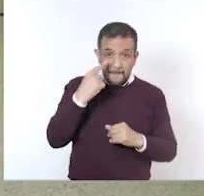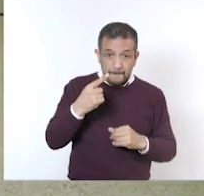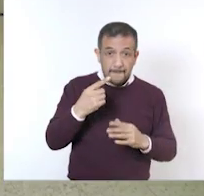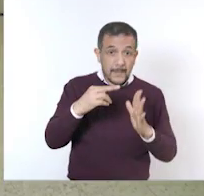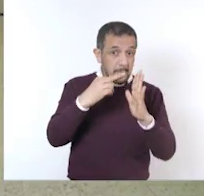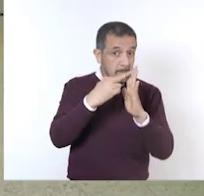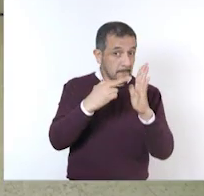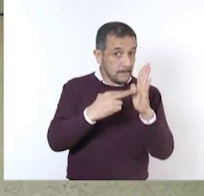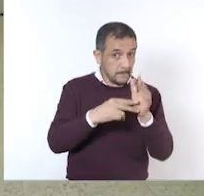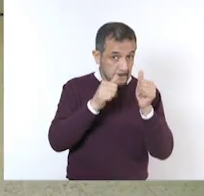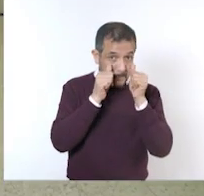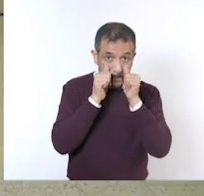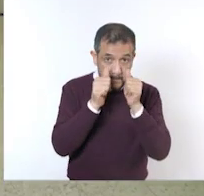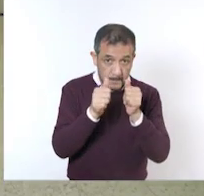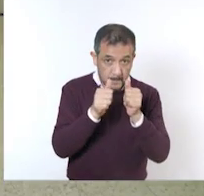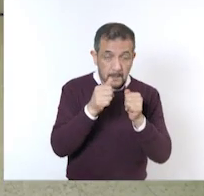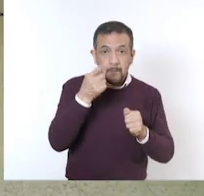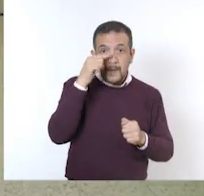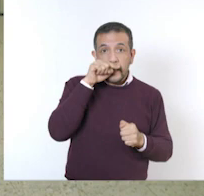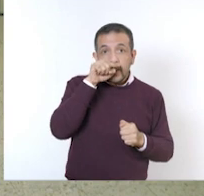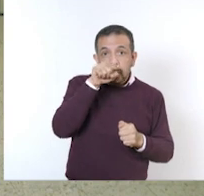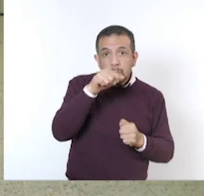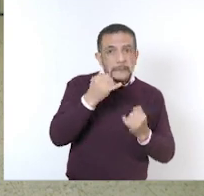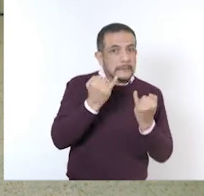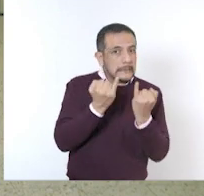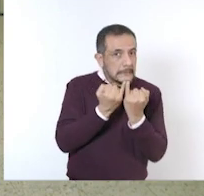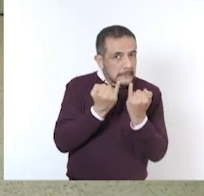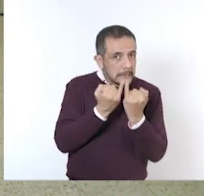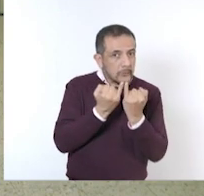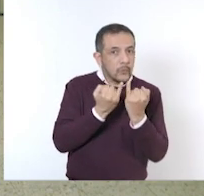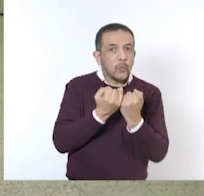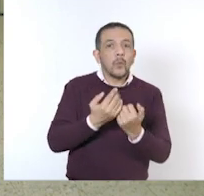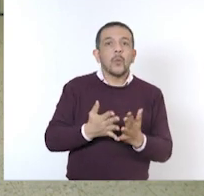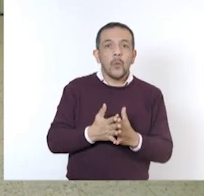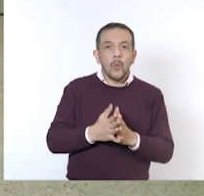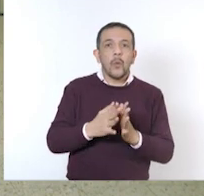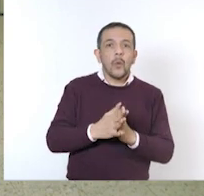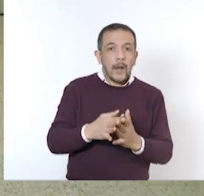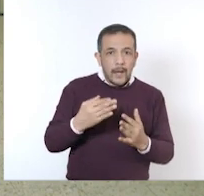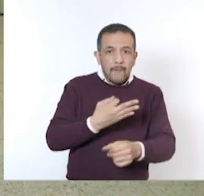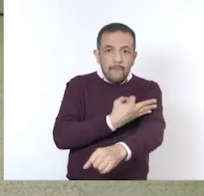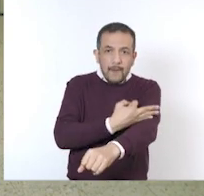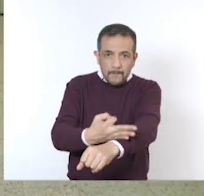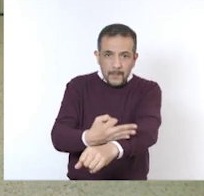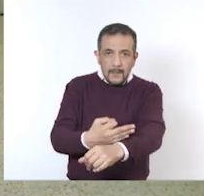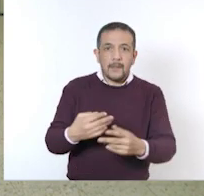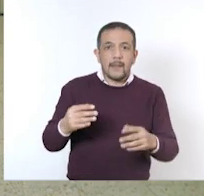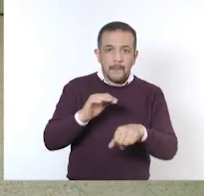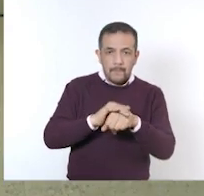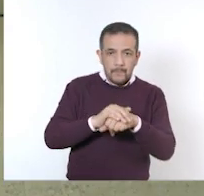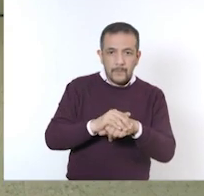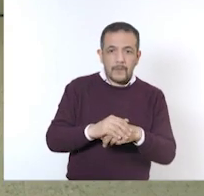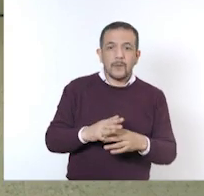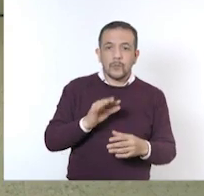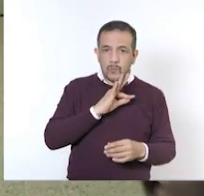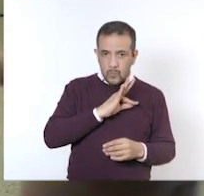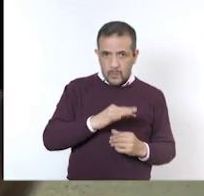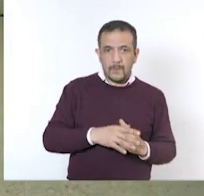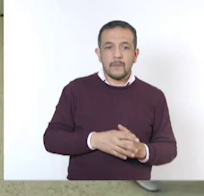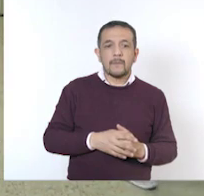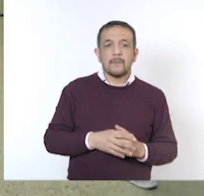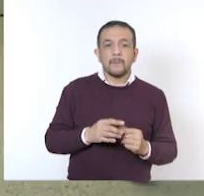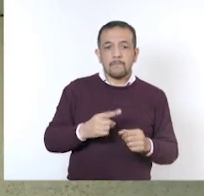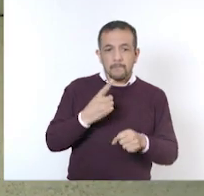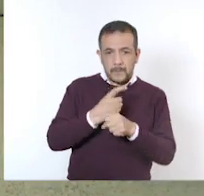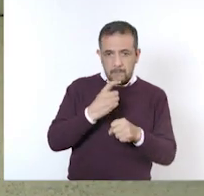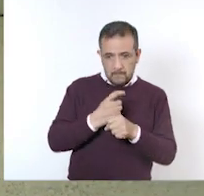Pongan mucha atención en las reglas para que puedan realizar el juego en sus tiempos libres con su familia.